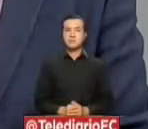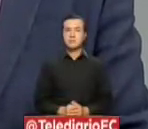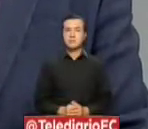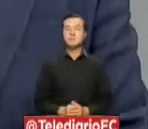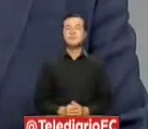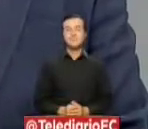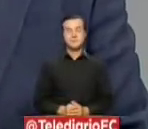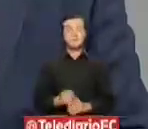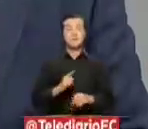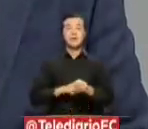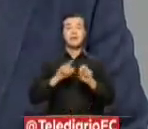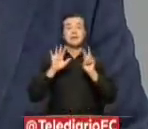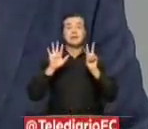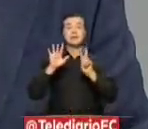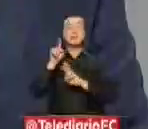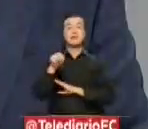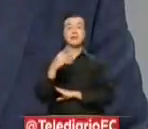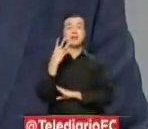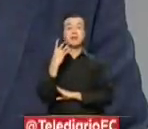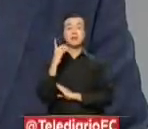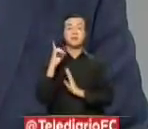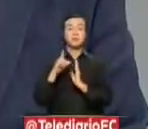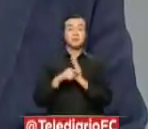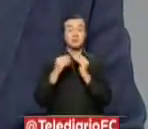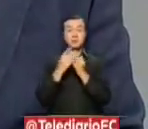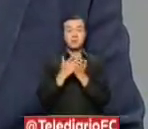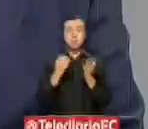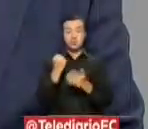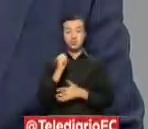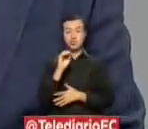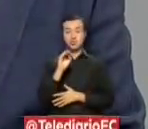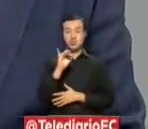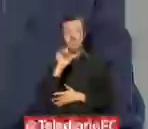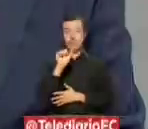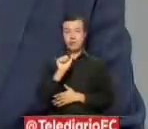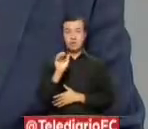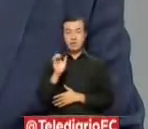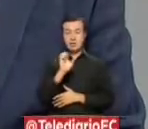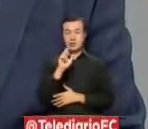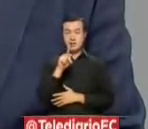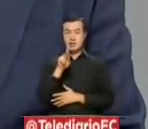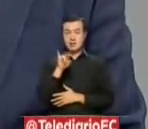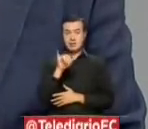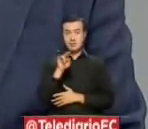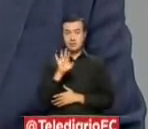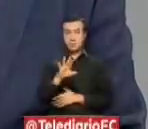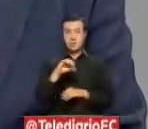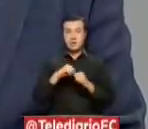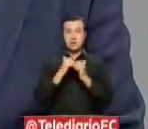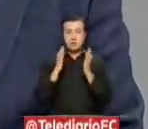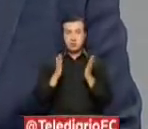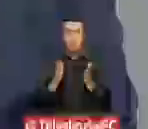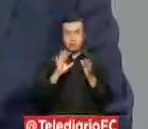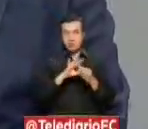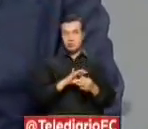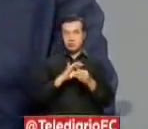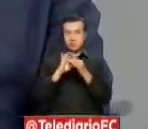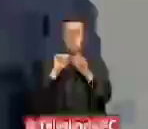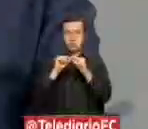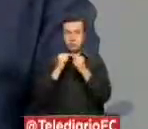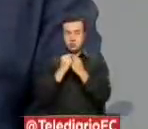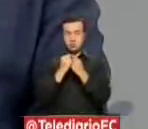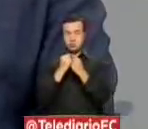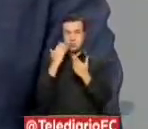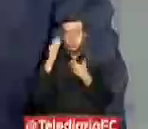Son las 7 de la mañana con 14 minutos. Sofía Espín, asambleísta alineada con el bloque